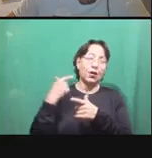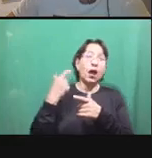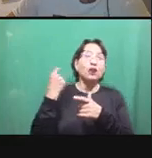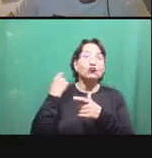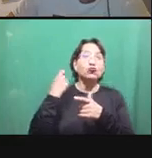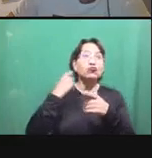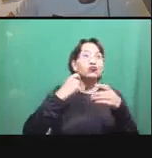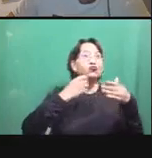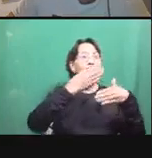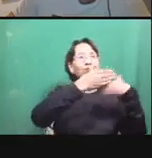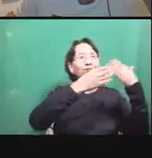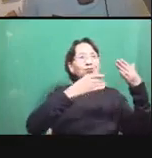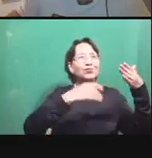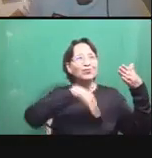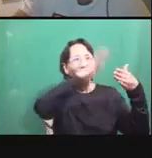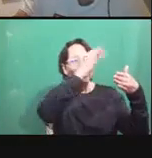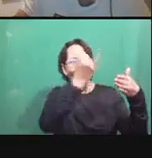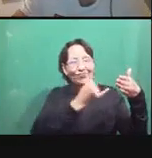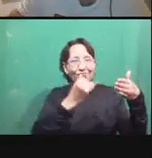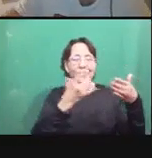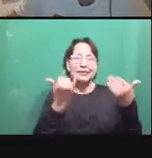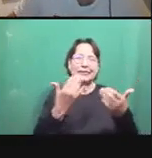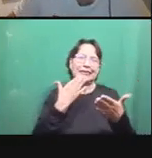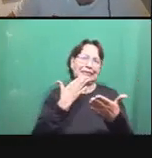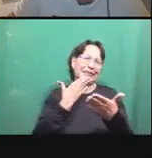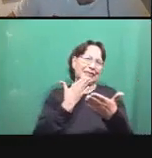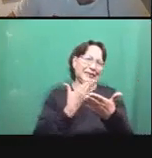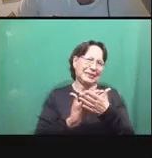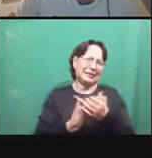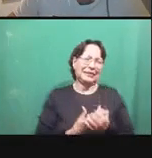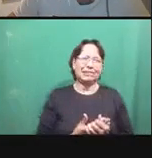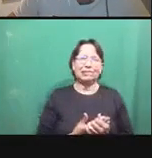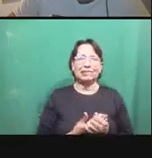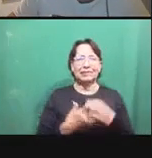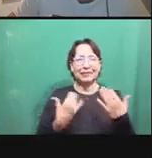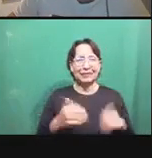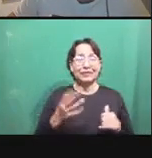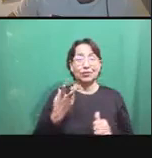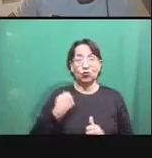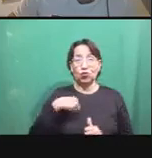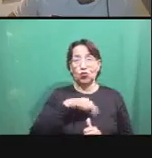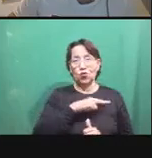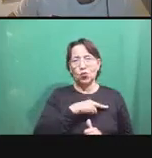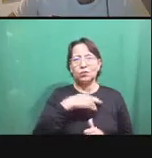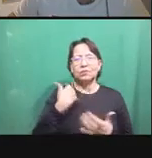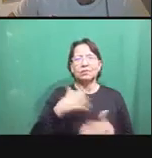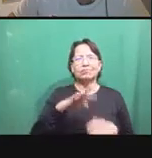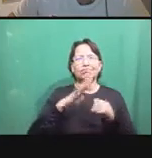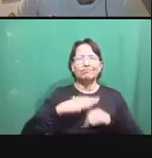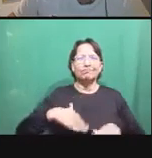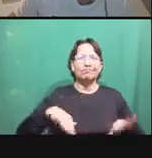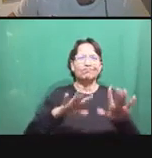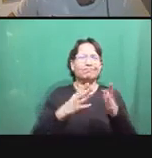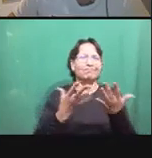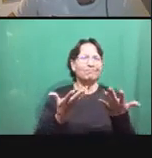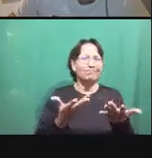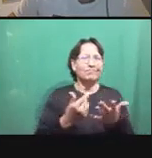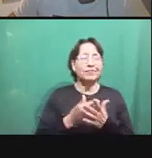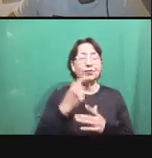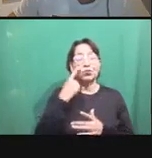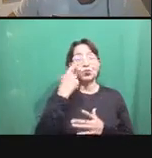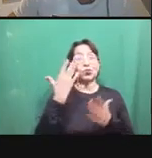Guache. Les queremos dar las gracias nuevamente. Eso es para nosotros, pensamos que es un espacio muy